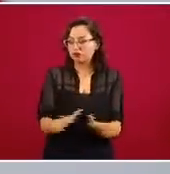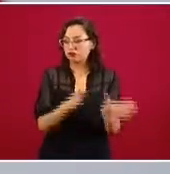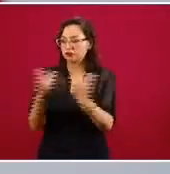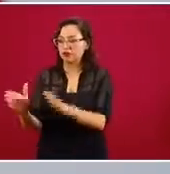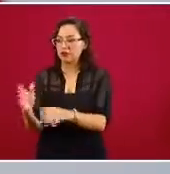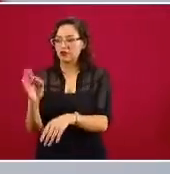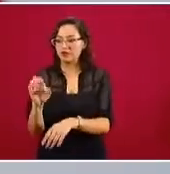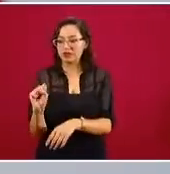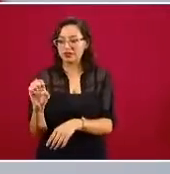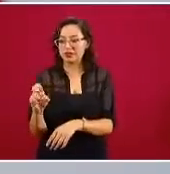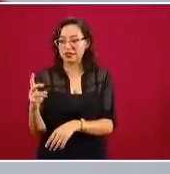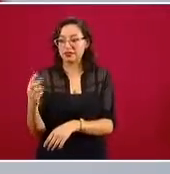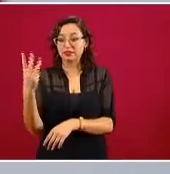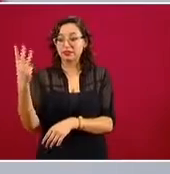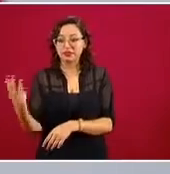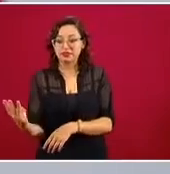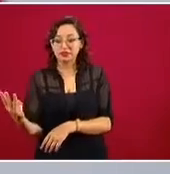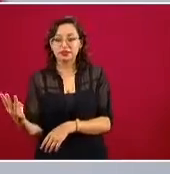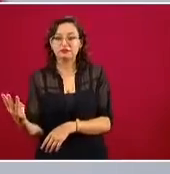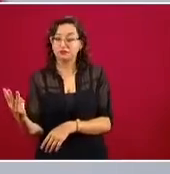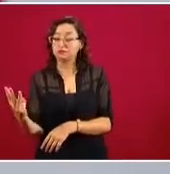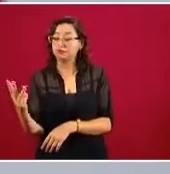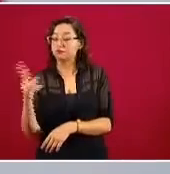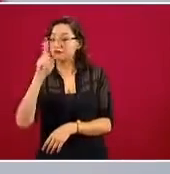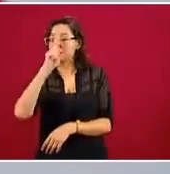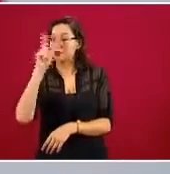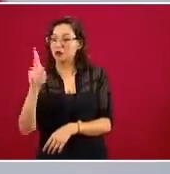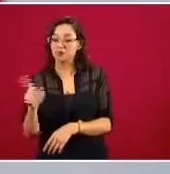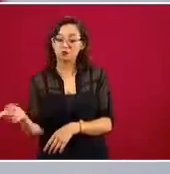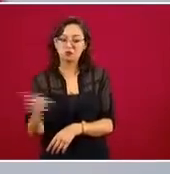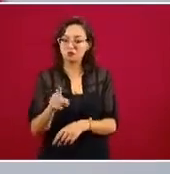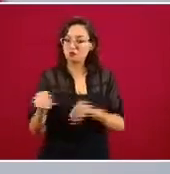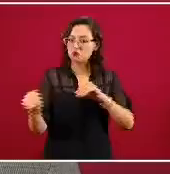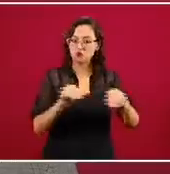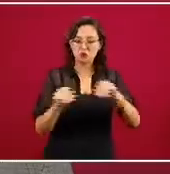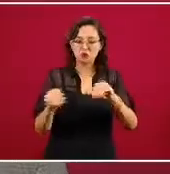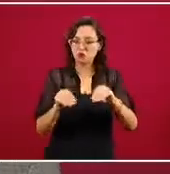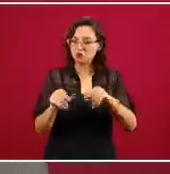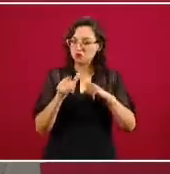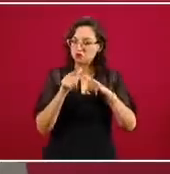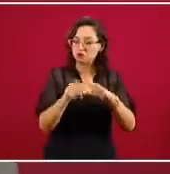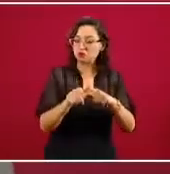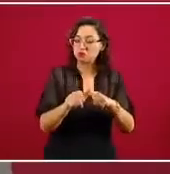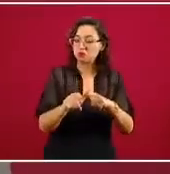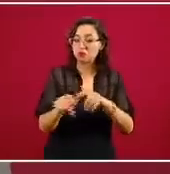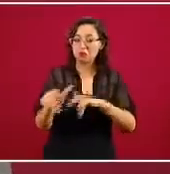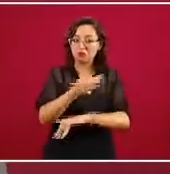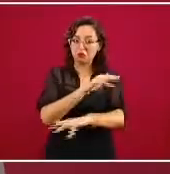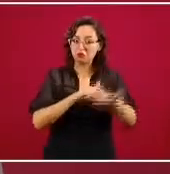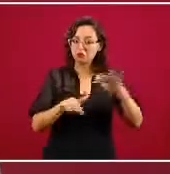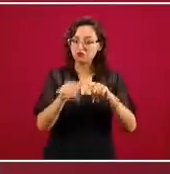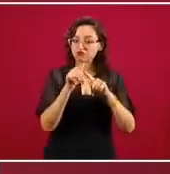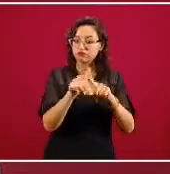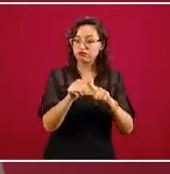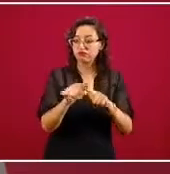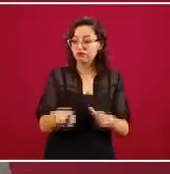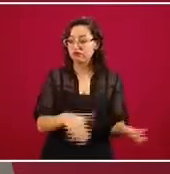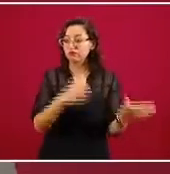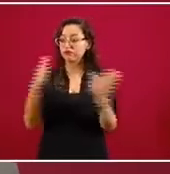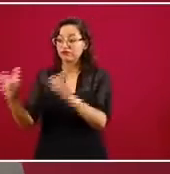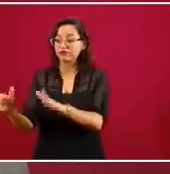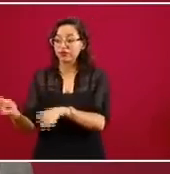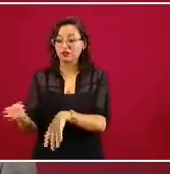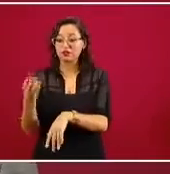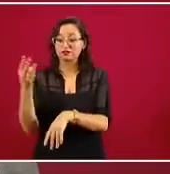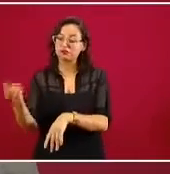hemos dicho todos los días. Si no se reduce la movilidad, vamos a tener más casos. Por eso dijimos que era la